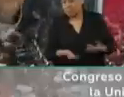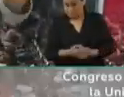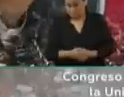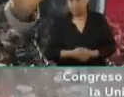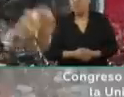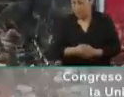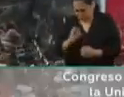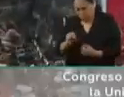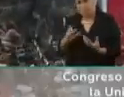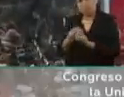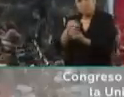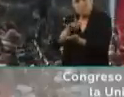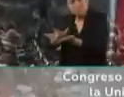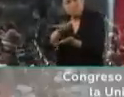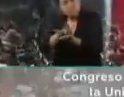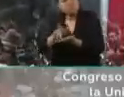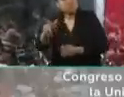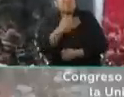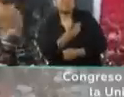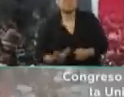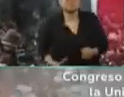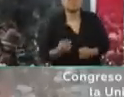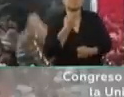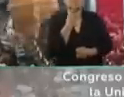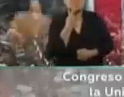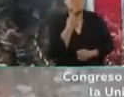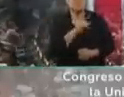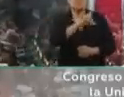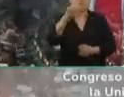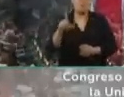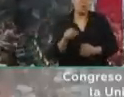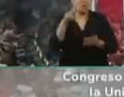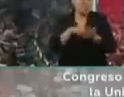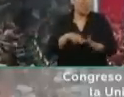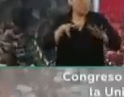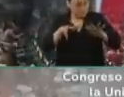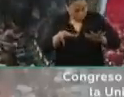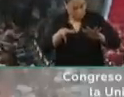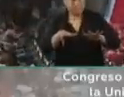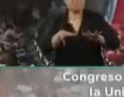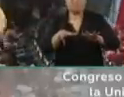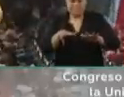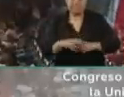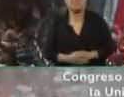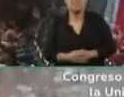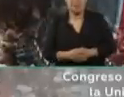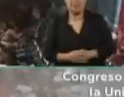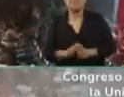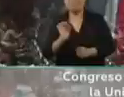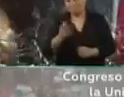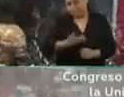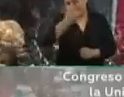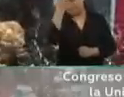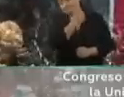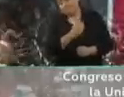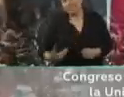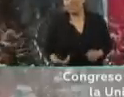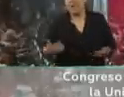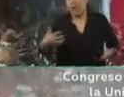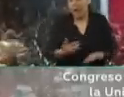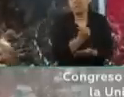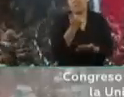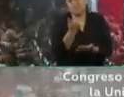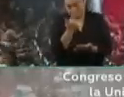Fuimos con el presidente Andrés Manuel López Obrador en el 2018 y ganamos la presidencia de la República